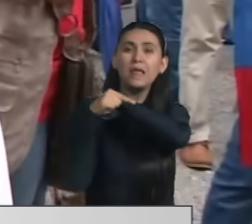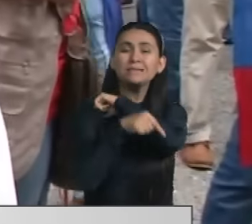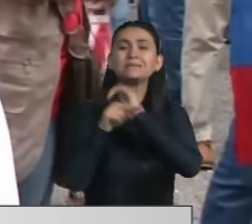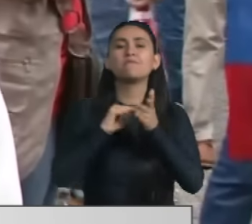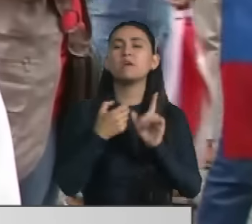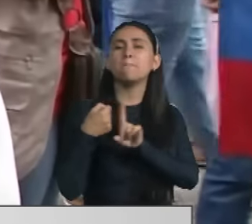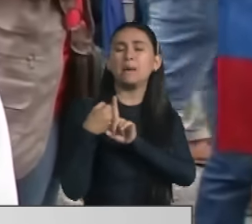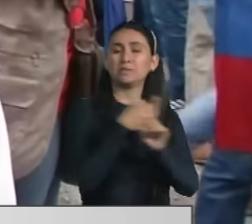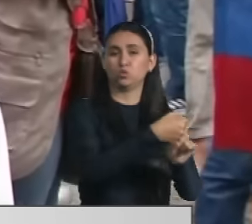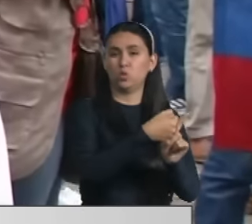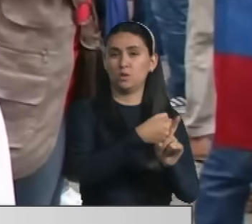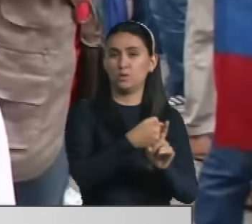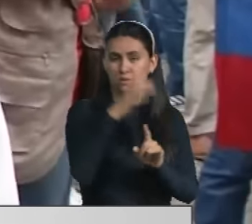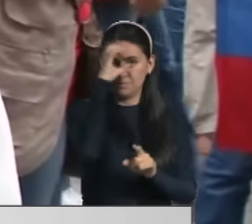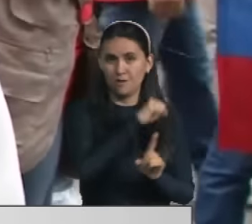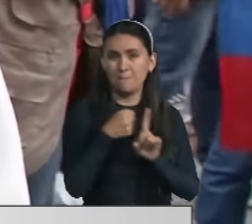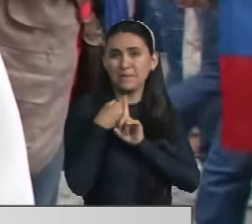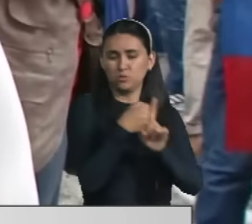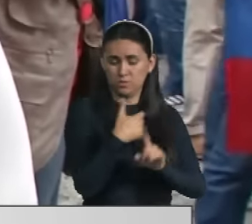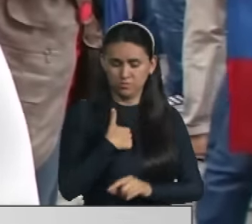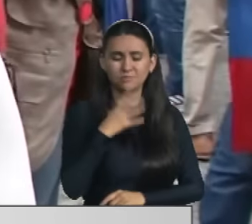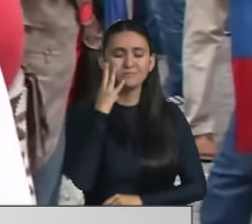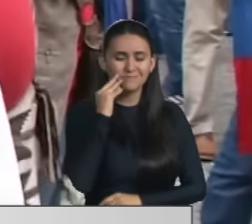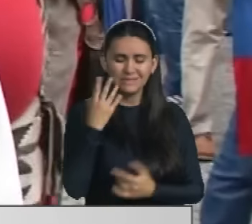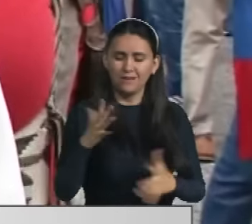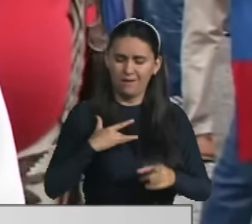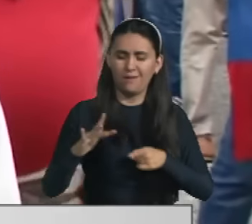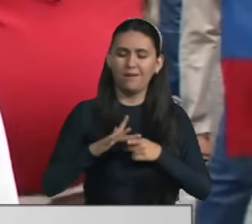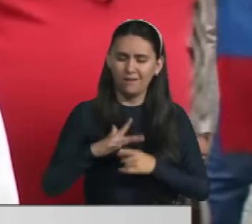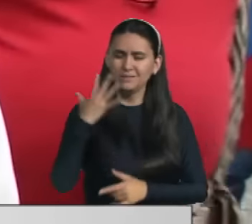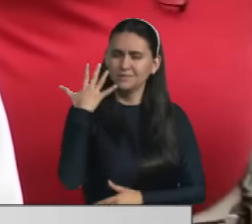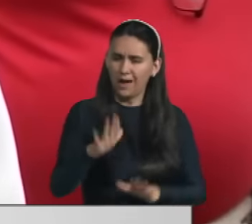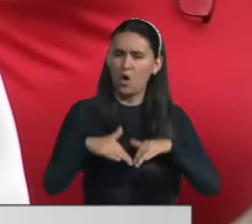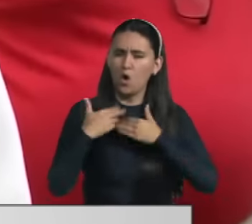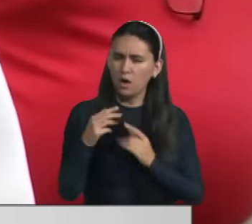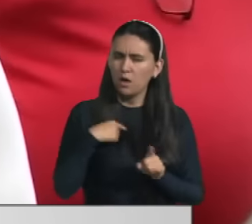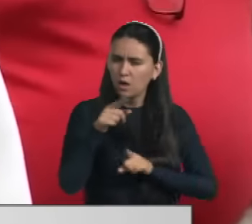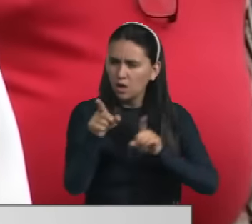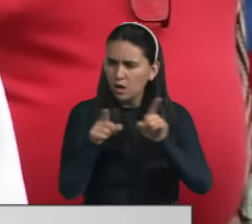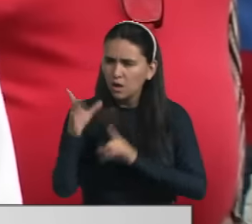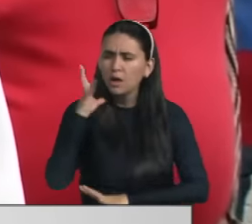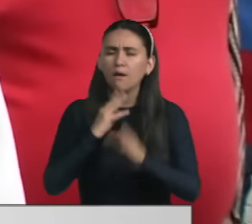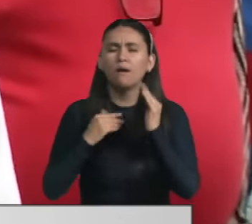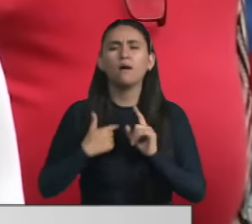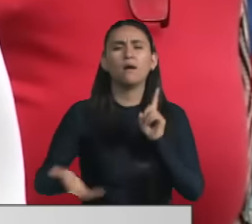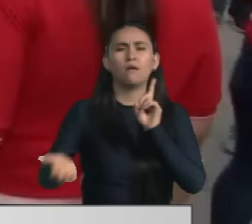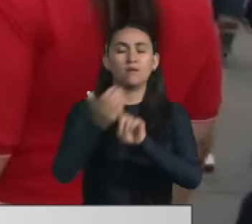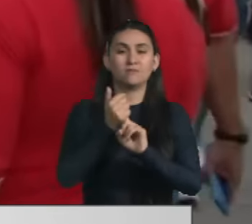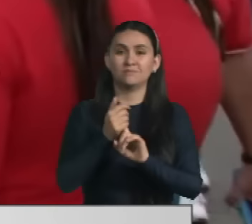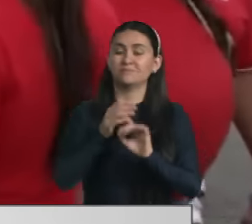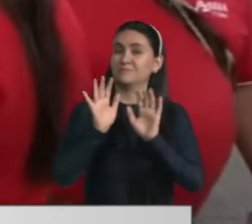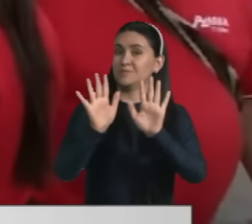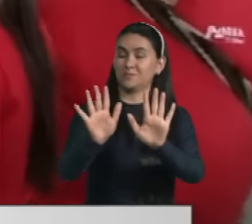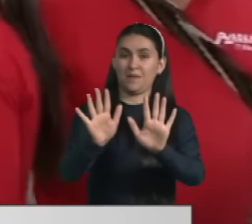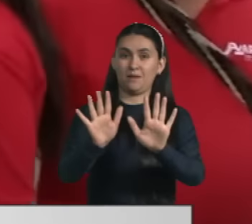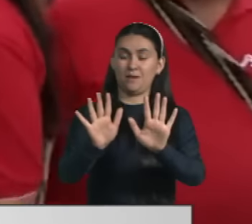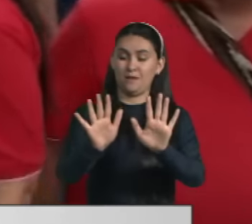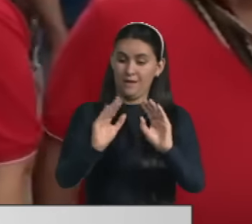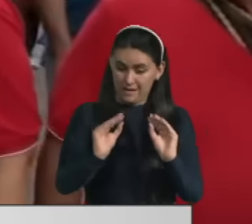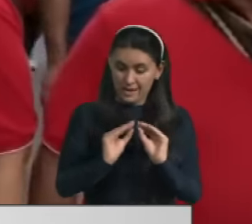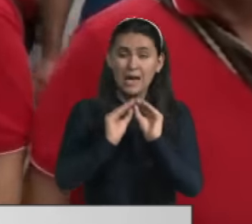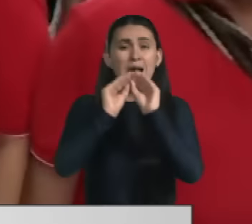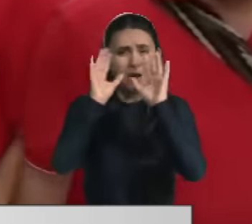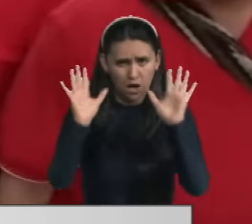política. Nosotros lo hemos experimentado en muchas instituciones educativas. Entonces decimos no. Claro que